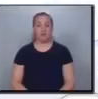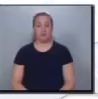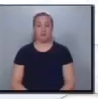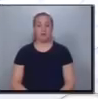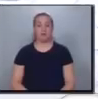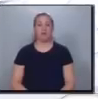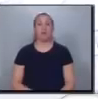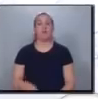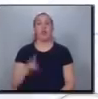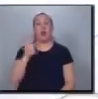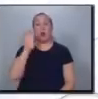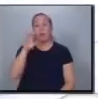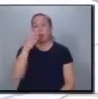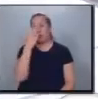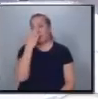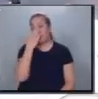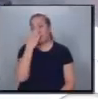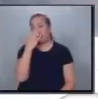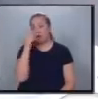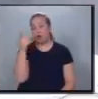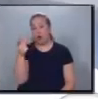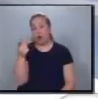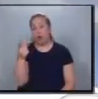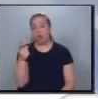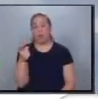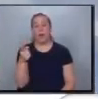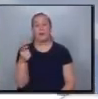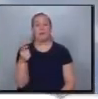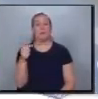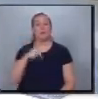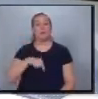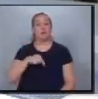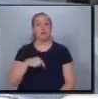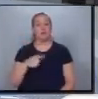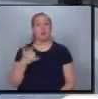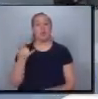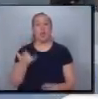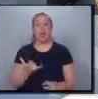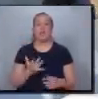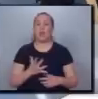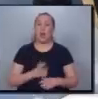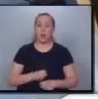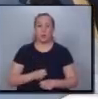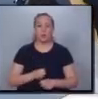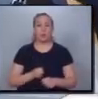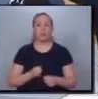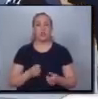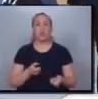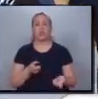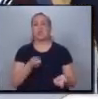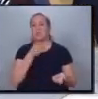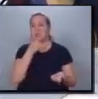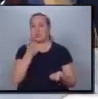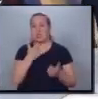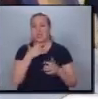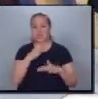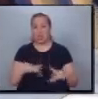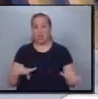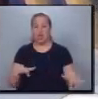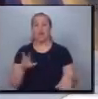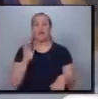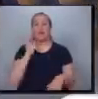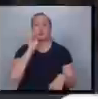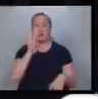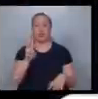La provincia de Córdoba es hoy el escenario de un hecho que obviamente llena de angustia, sobre todo si sos papá, ¿no? Porque fíjate lo que pasó.